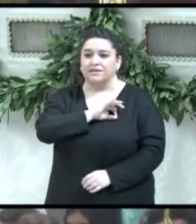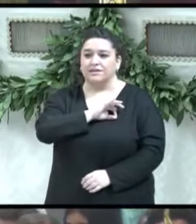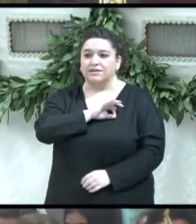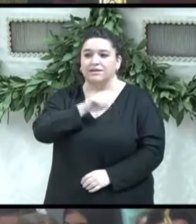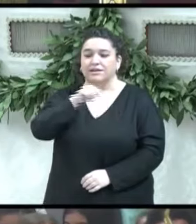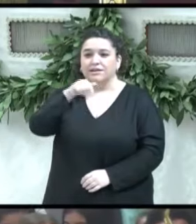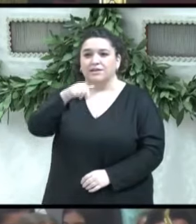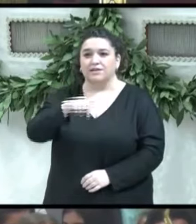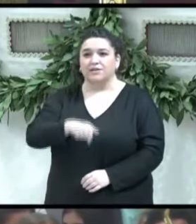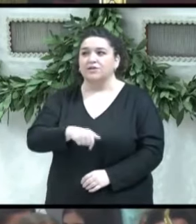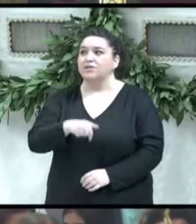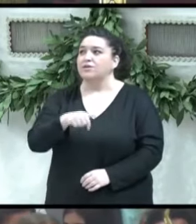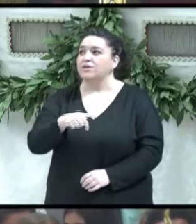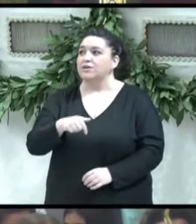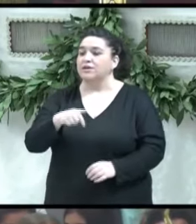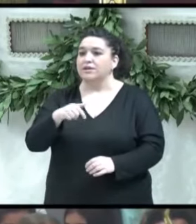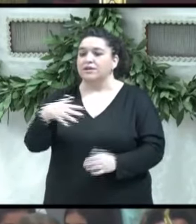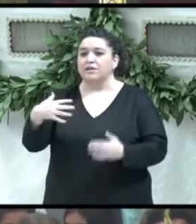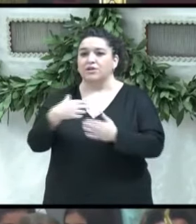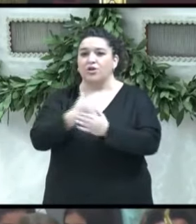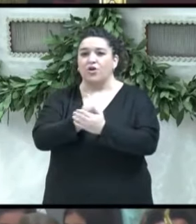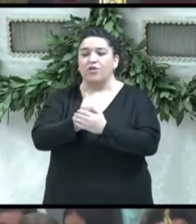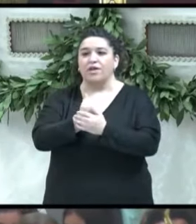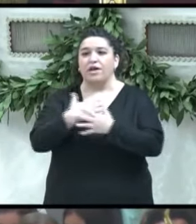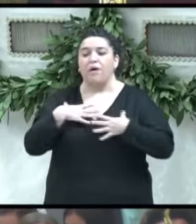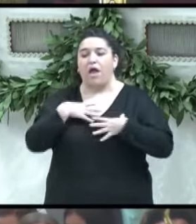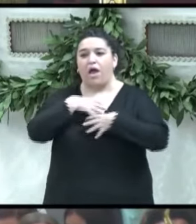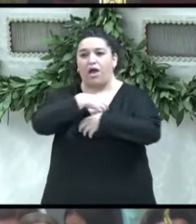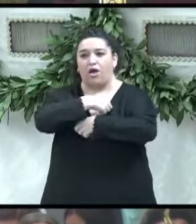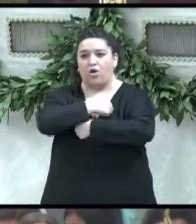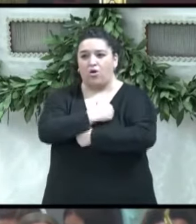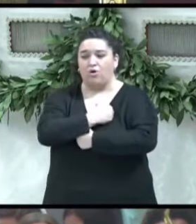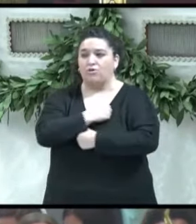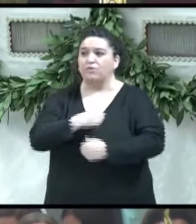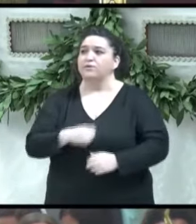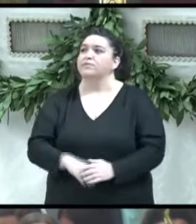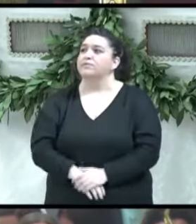libro de todas mis ancias